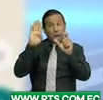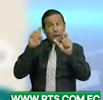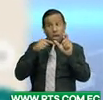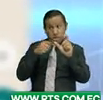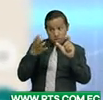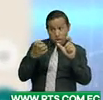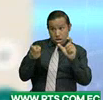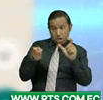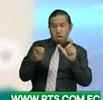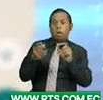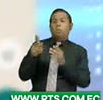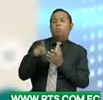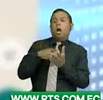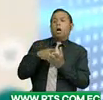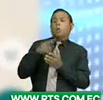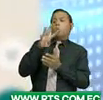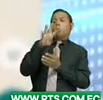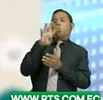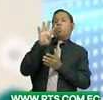valor que pedía era de